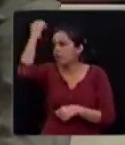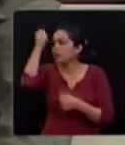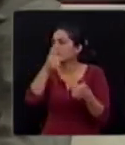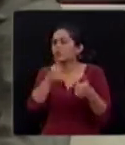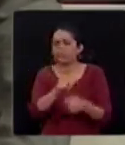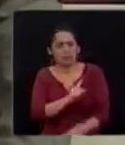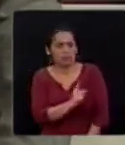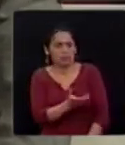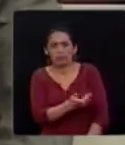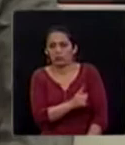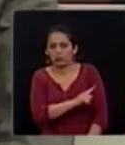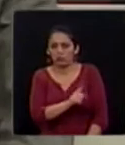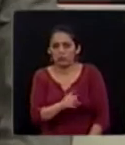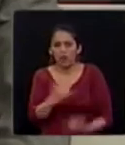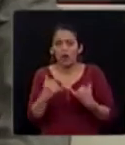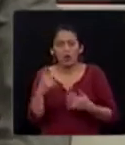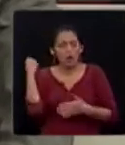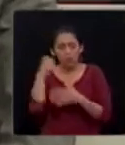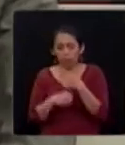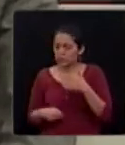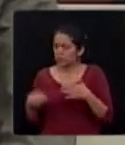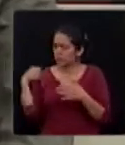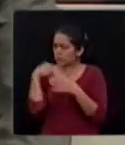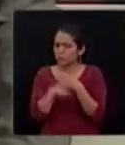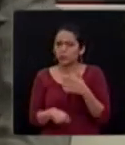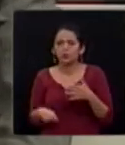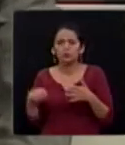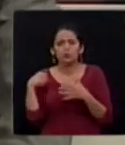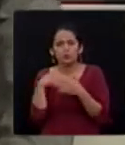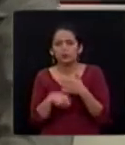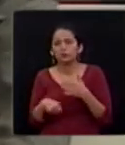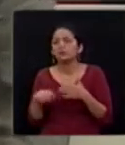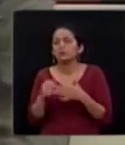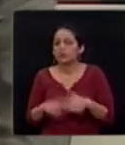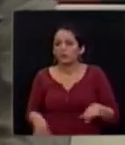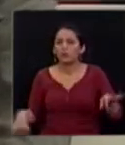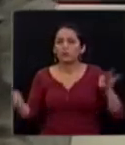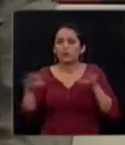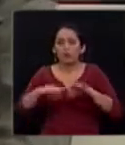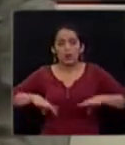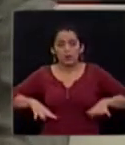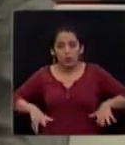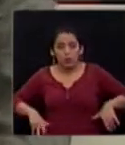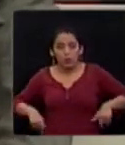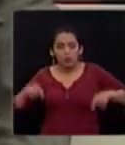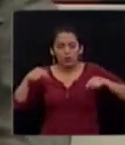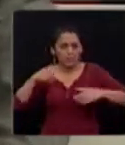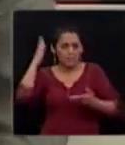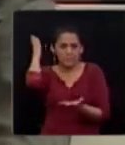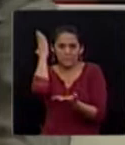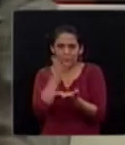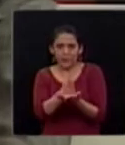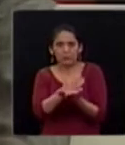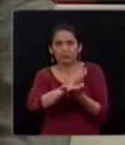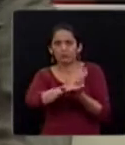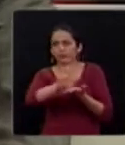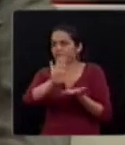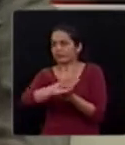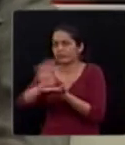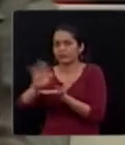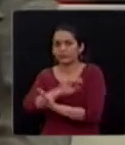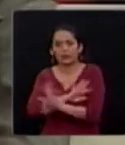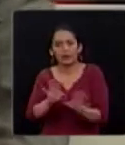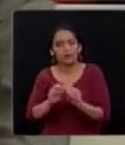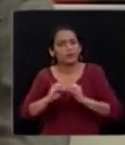de lucha irrenunciable en anticorrupción, si es que realmente en el Ecuador vamos a promover un país donde haya